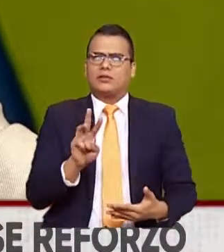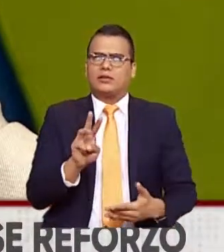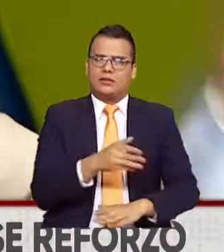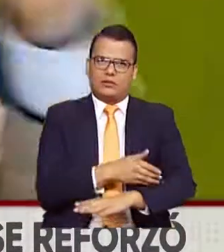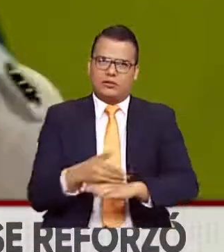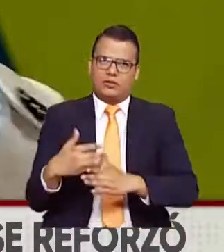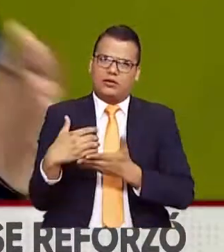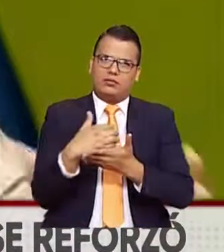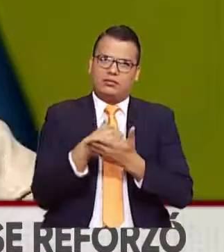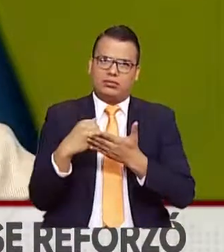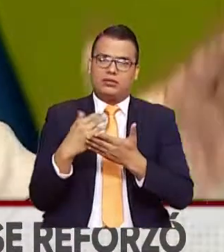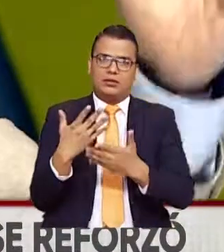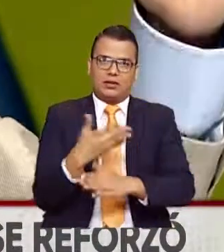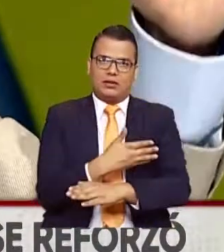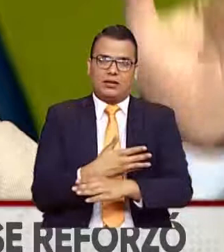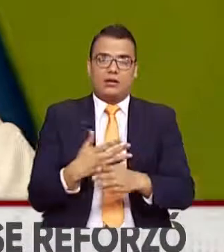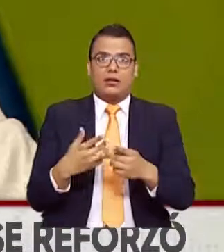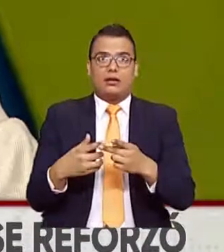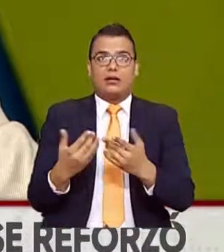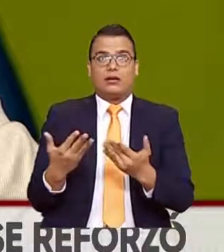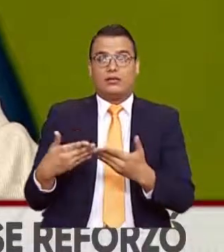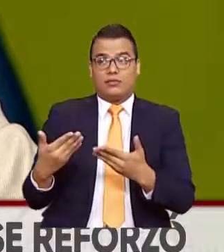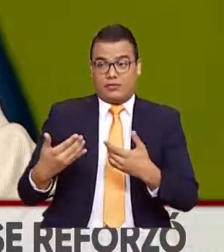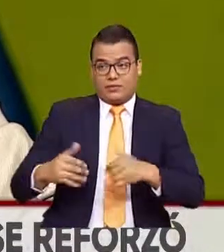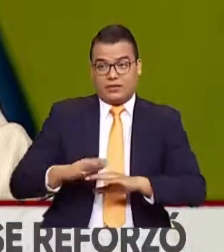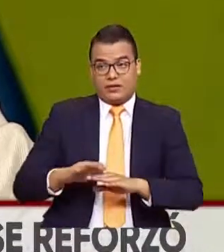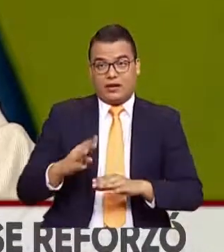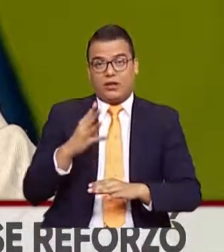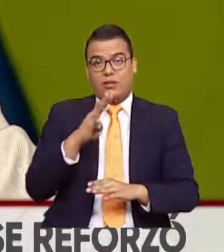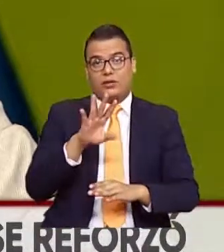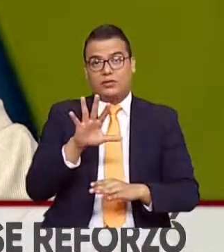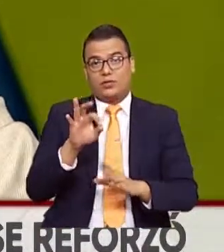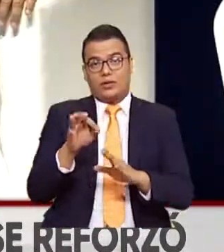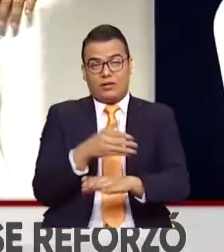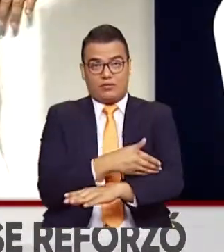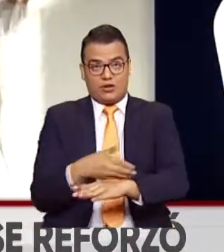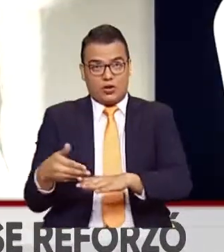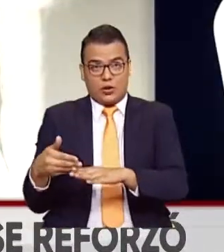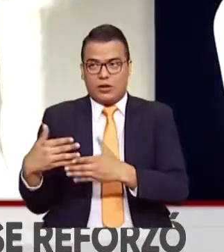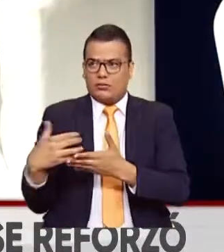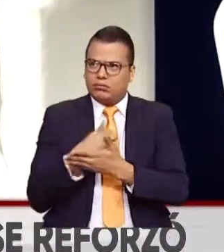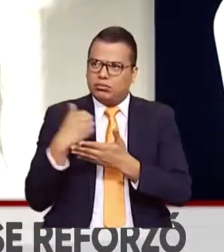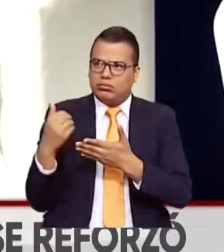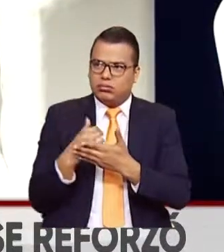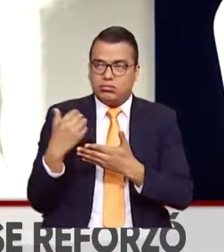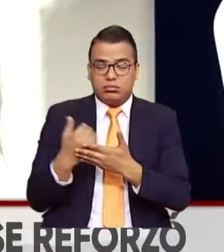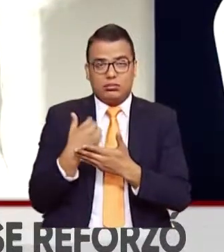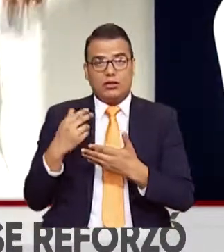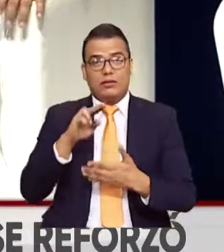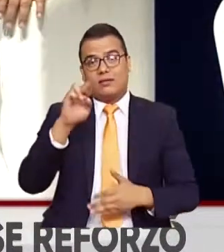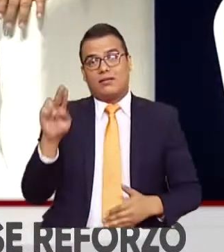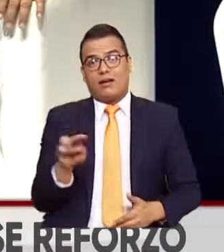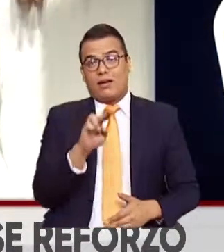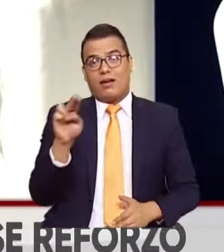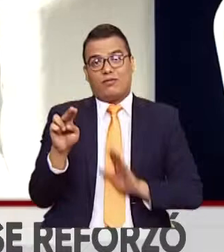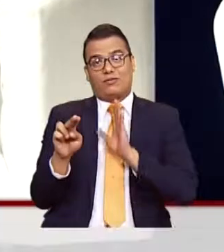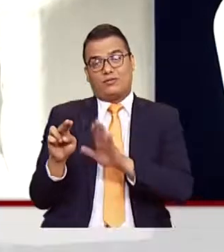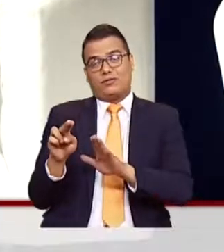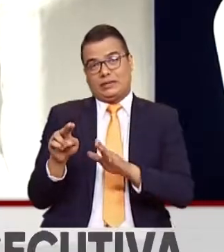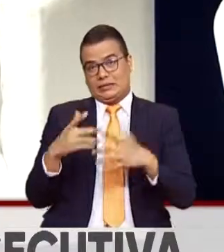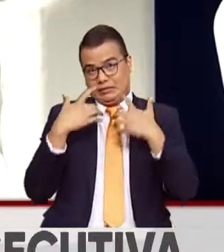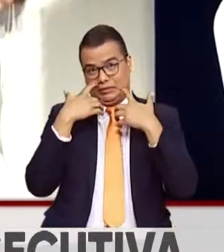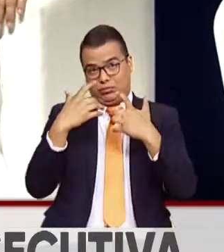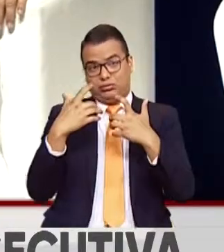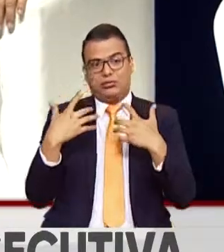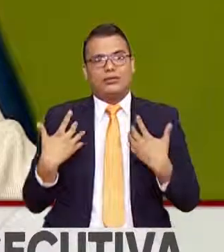ingresos y cuando deje la presidencia estábamos en 450 millones que es un crecimiento importante en los años